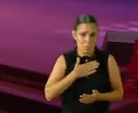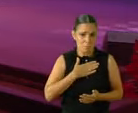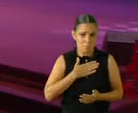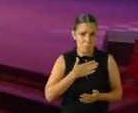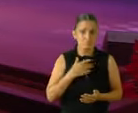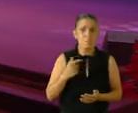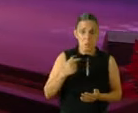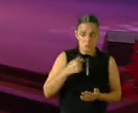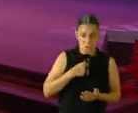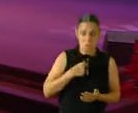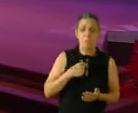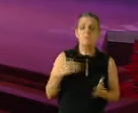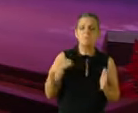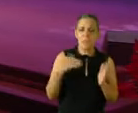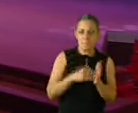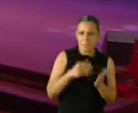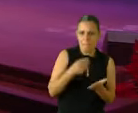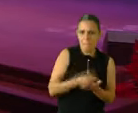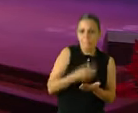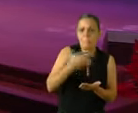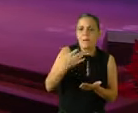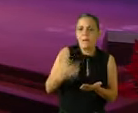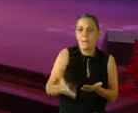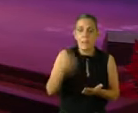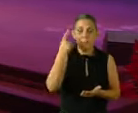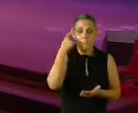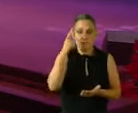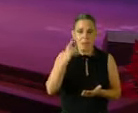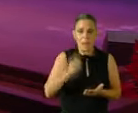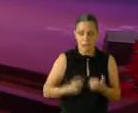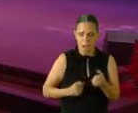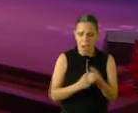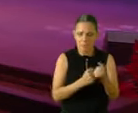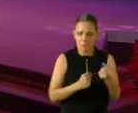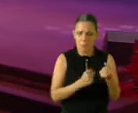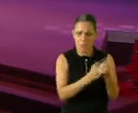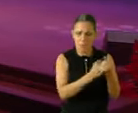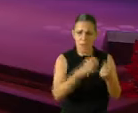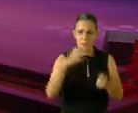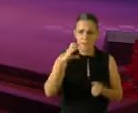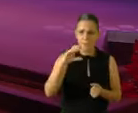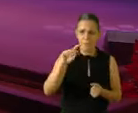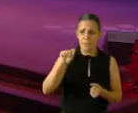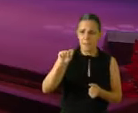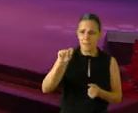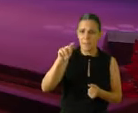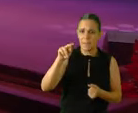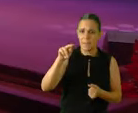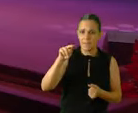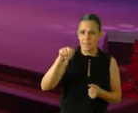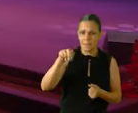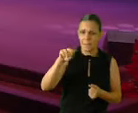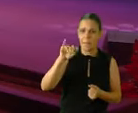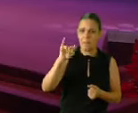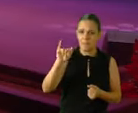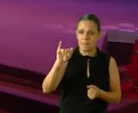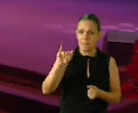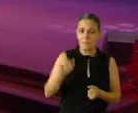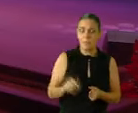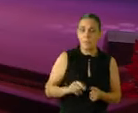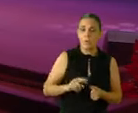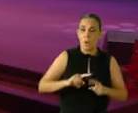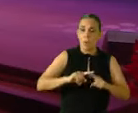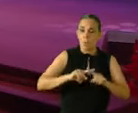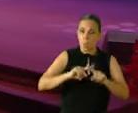pagamos. Para apoyar la cadena CTNI. Para los gastos imprevistos, cuando se rompe esto, aquello, lo otro, tenemos